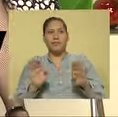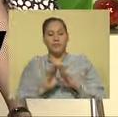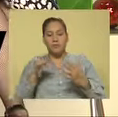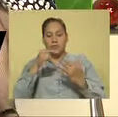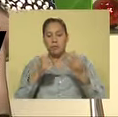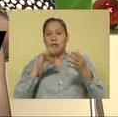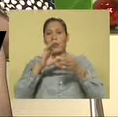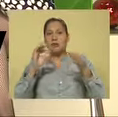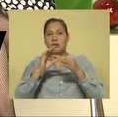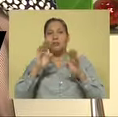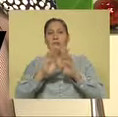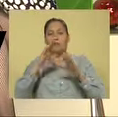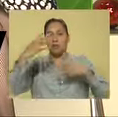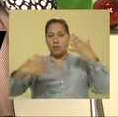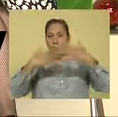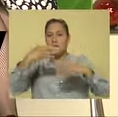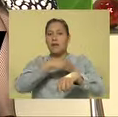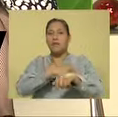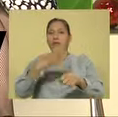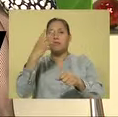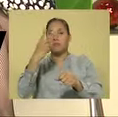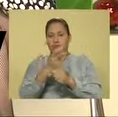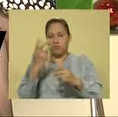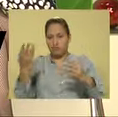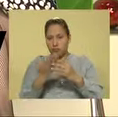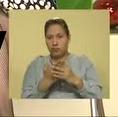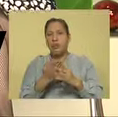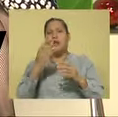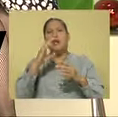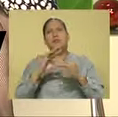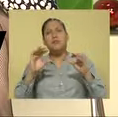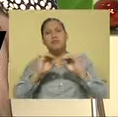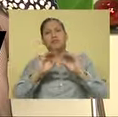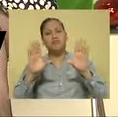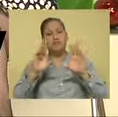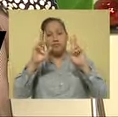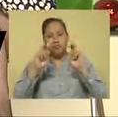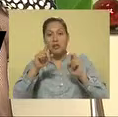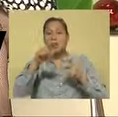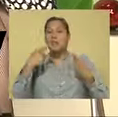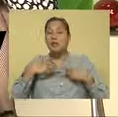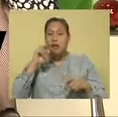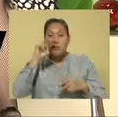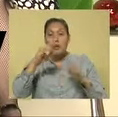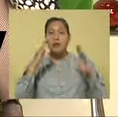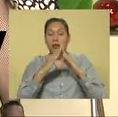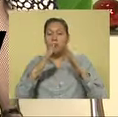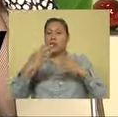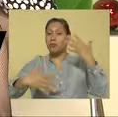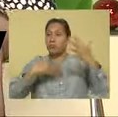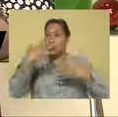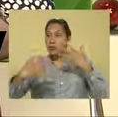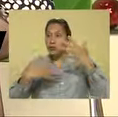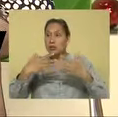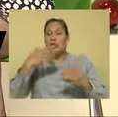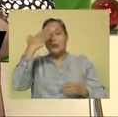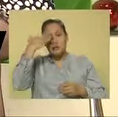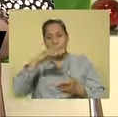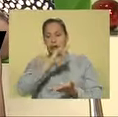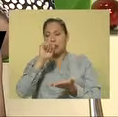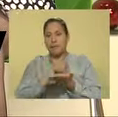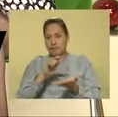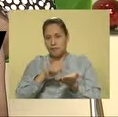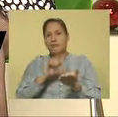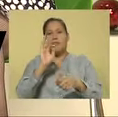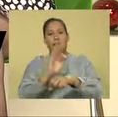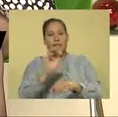esto de la violencia familiar parte dos para que quede más claro el tema Si la gente que nos está viendo en casita está sufriendo de violencia familiar saben que la ley